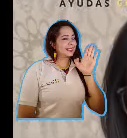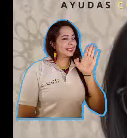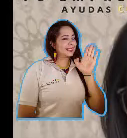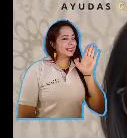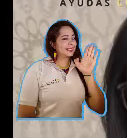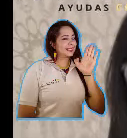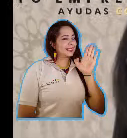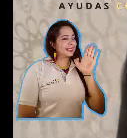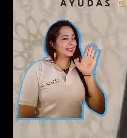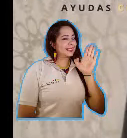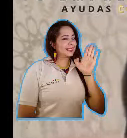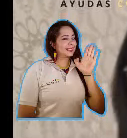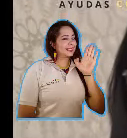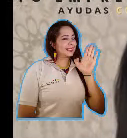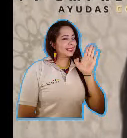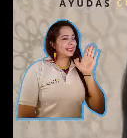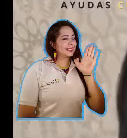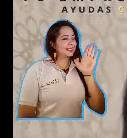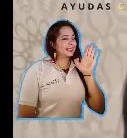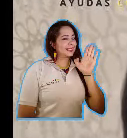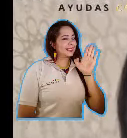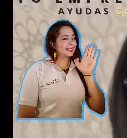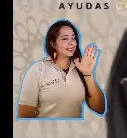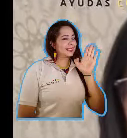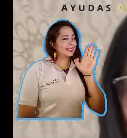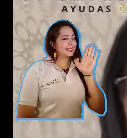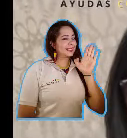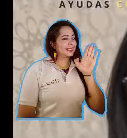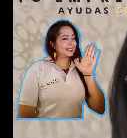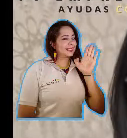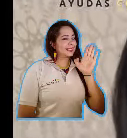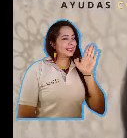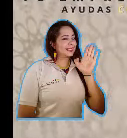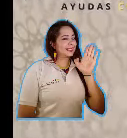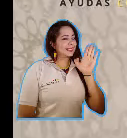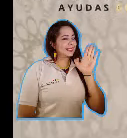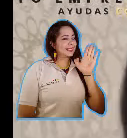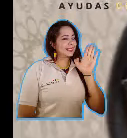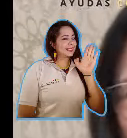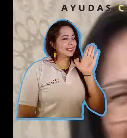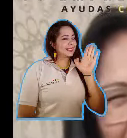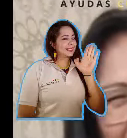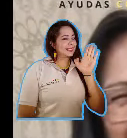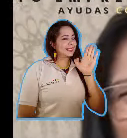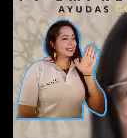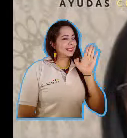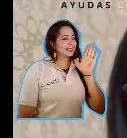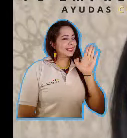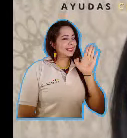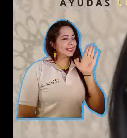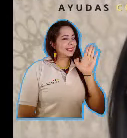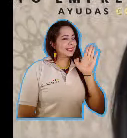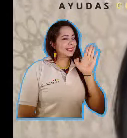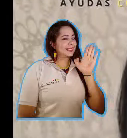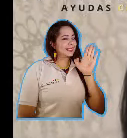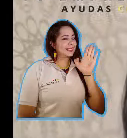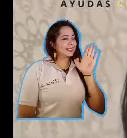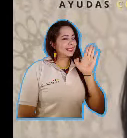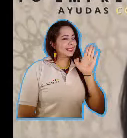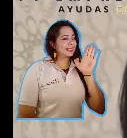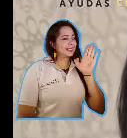del sis Así es ya te puedes venir a trabajar a prospera social y en el sis